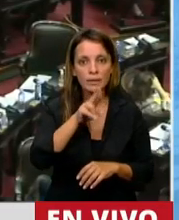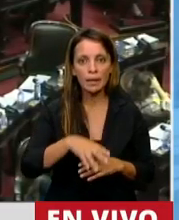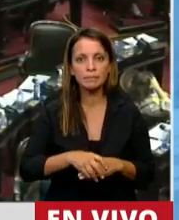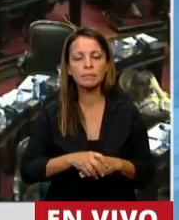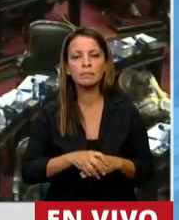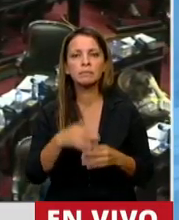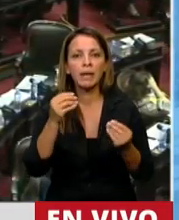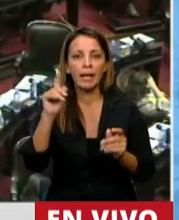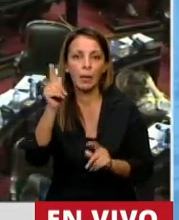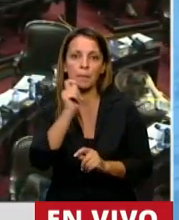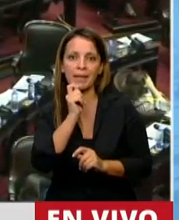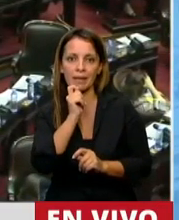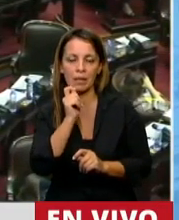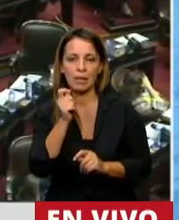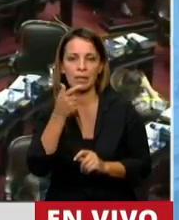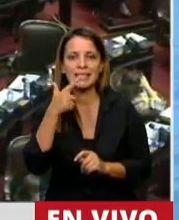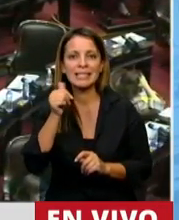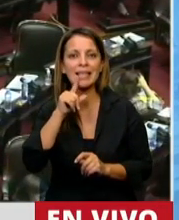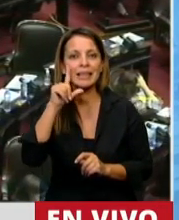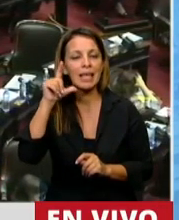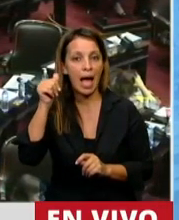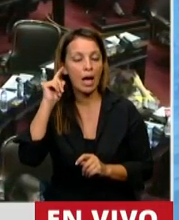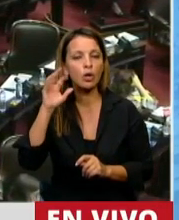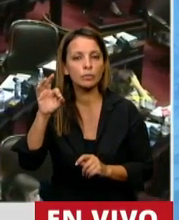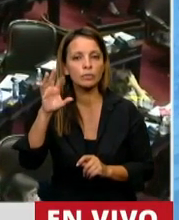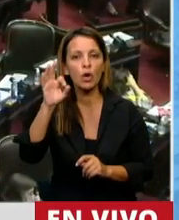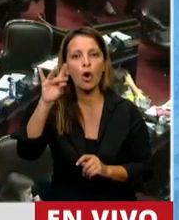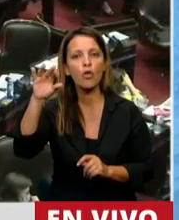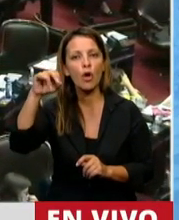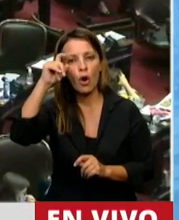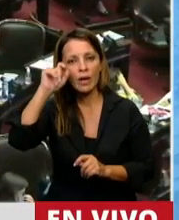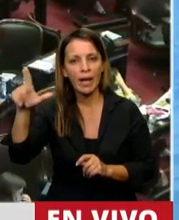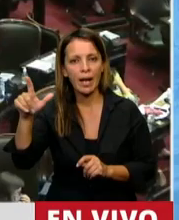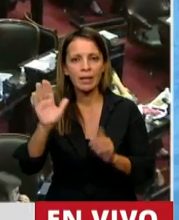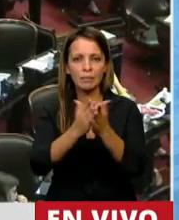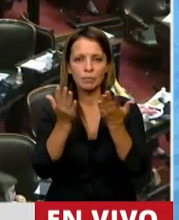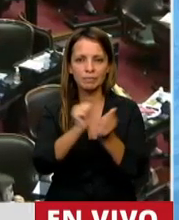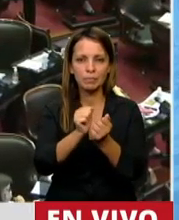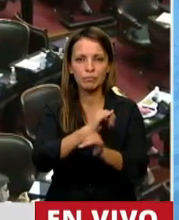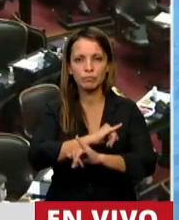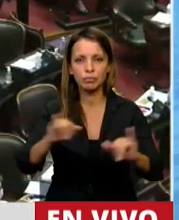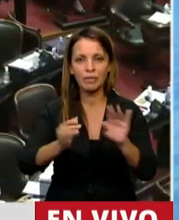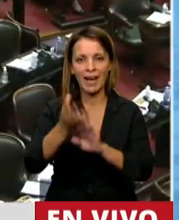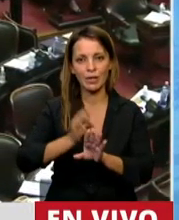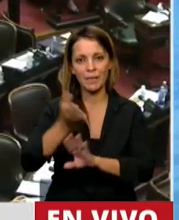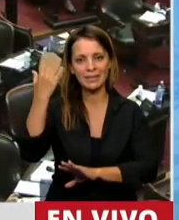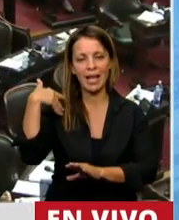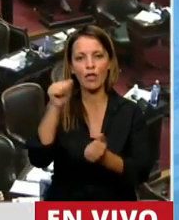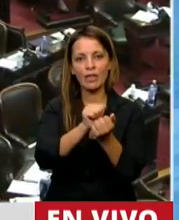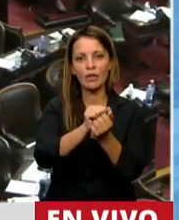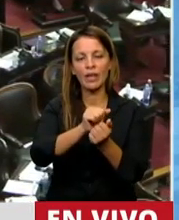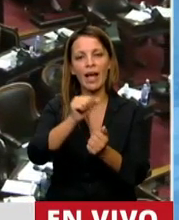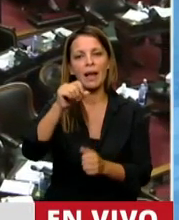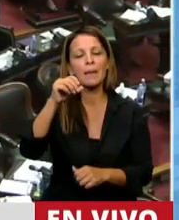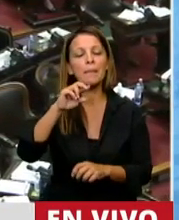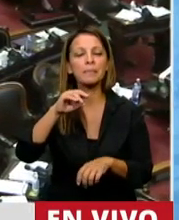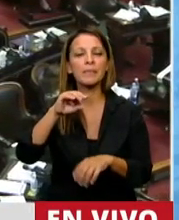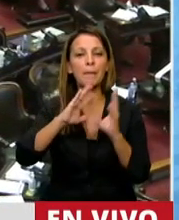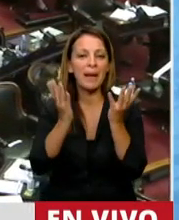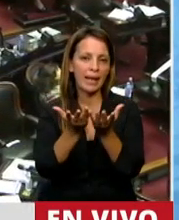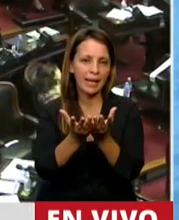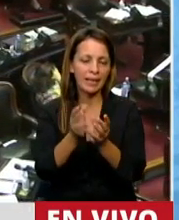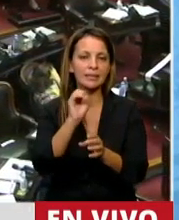que un periodista, el periodista Santiago O'Donnell, que escribió un libro que fue publicado en noviembre del año pasado por la editorial Planeta, llamado Hermano,